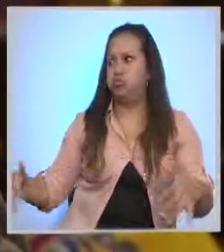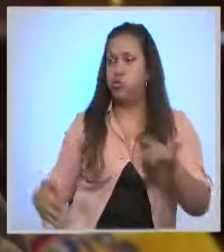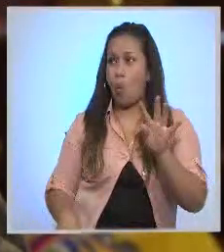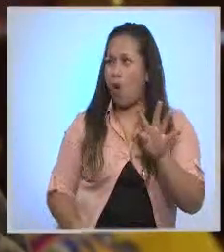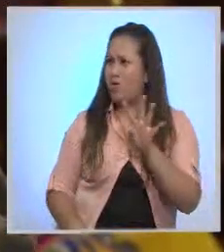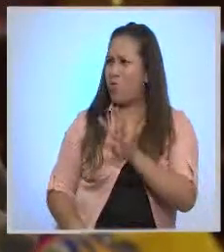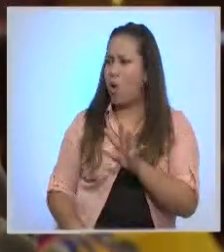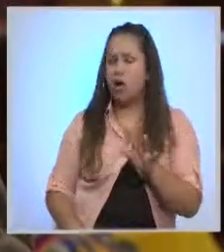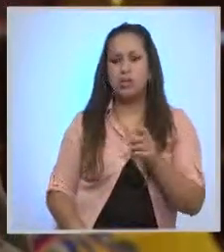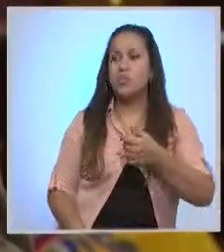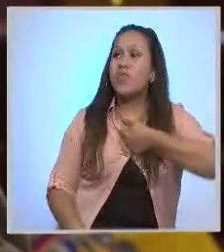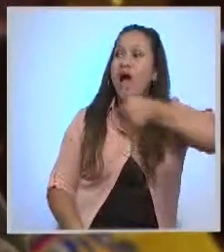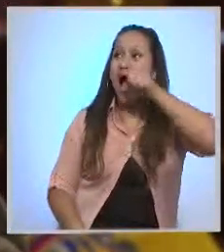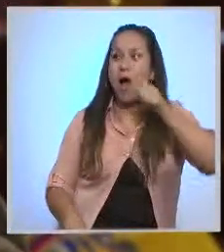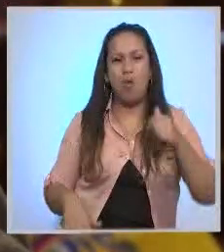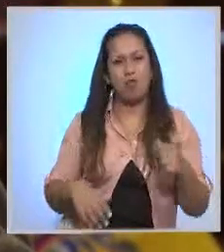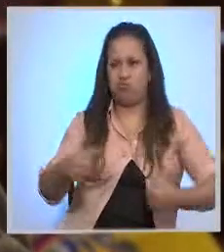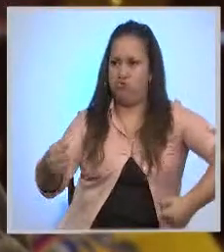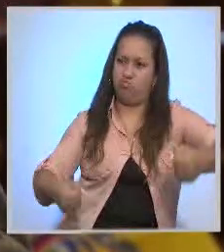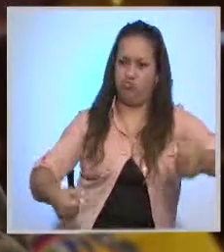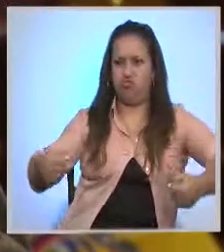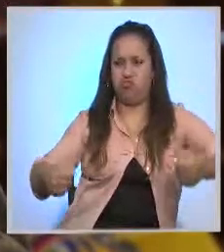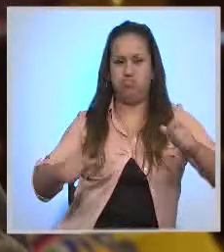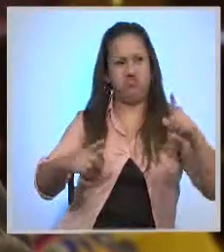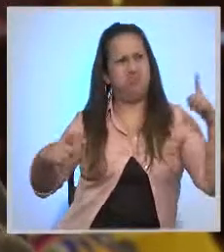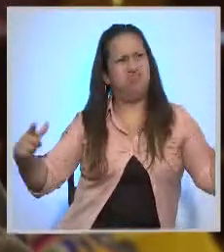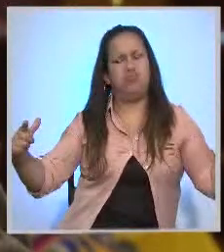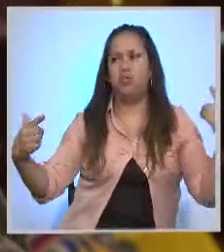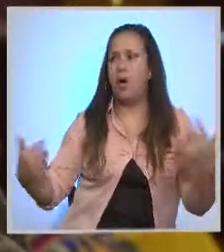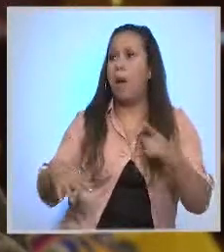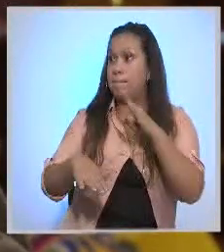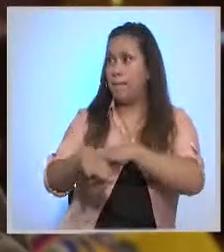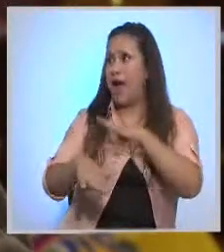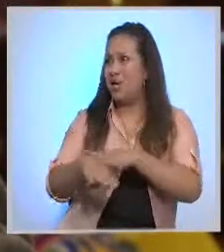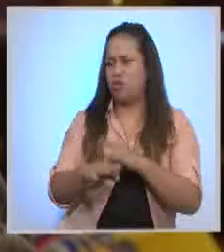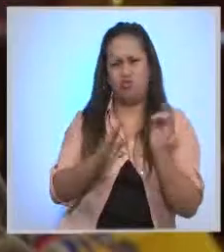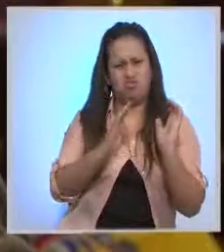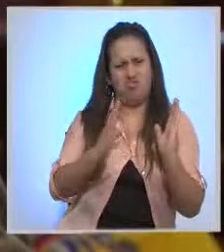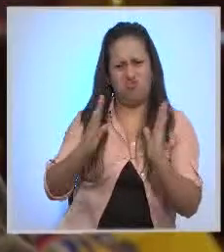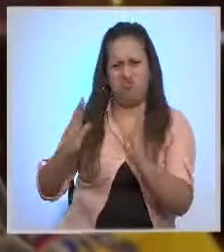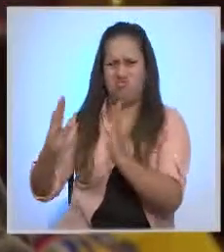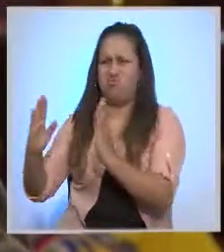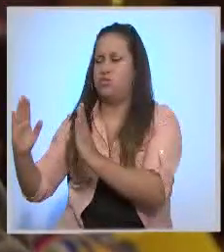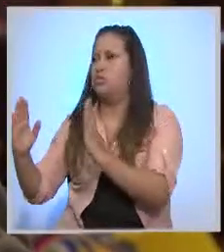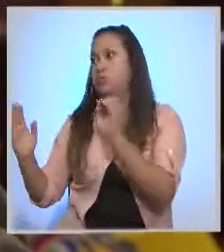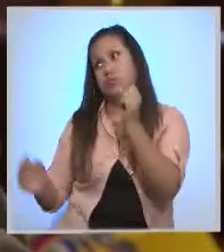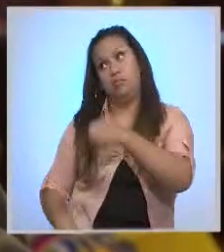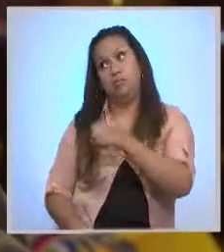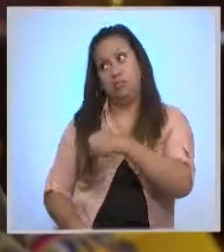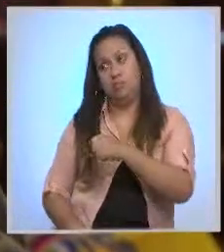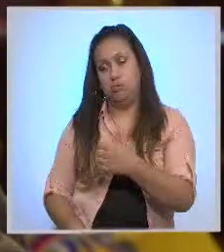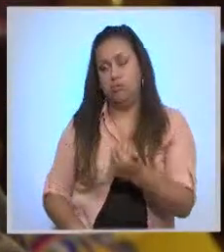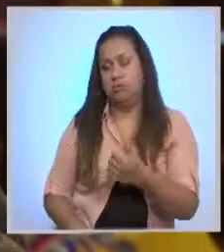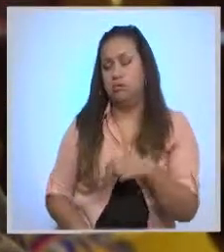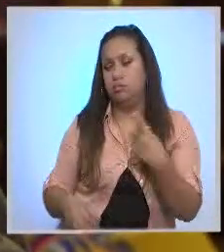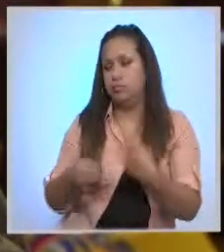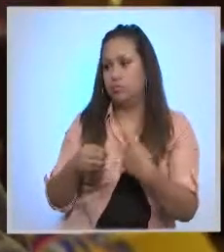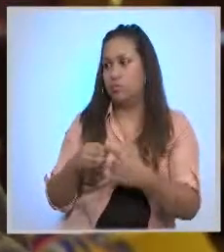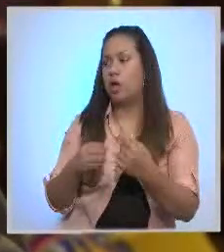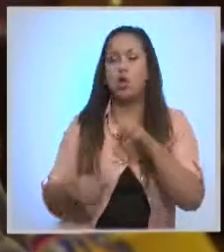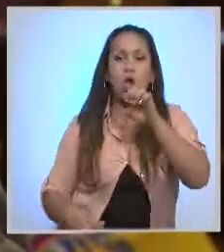que tenemos que ingresar hay 1300 soluciones sanitarias para todo lo que requiere de hecho quito y lima tiene previsto